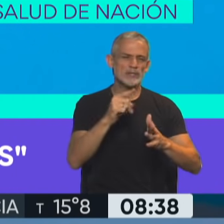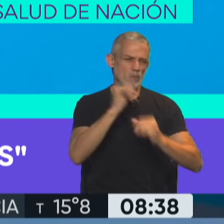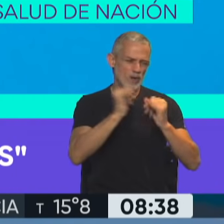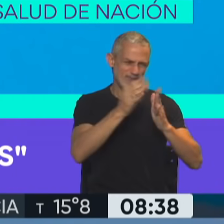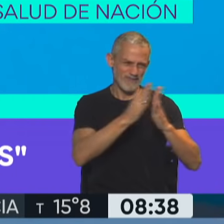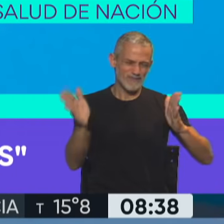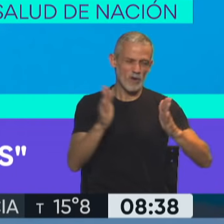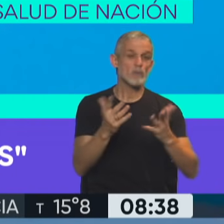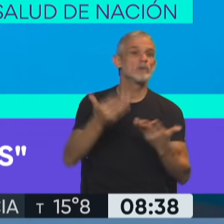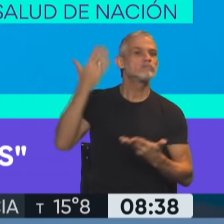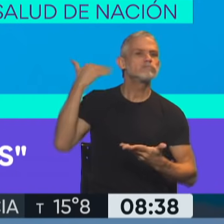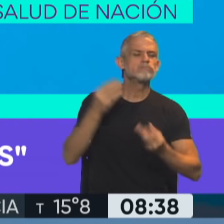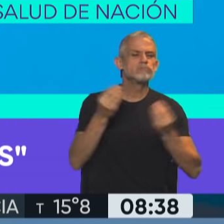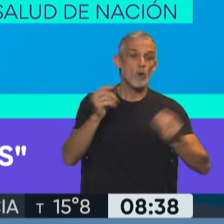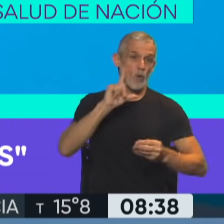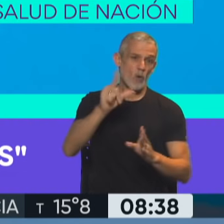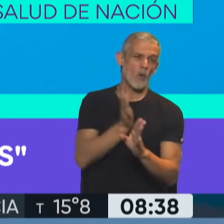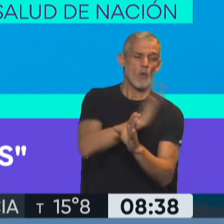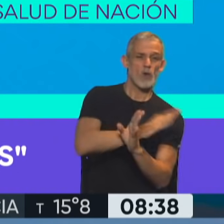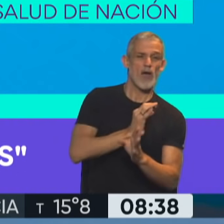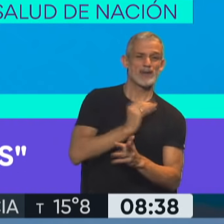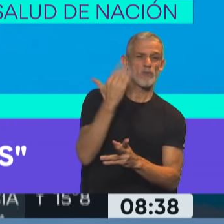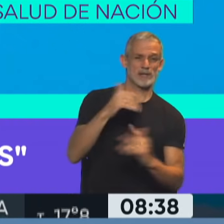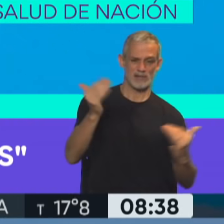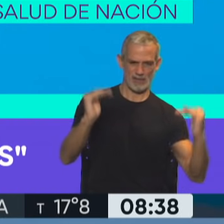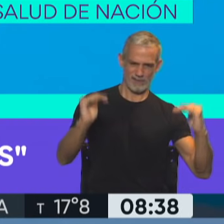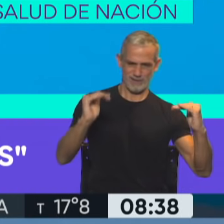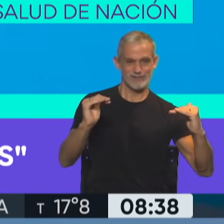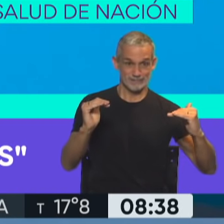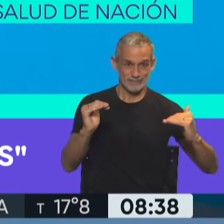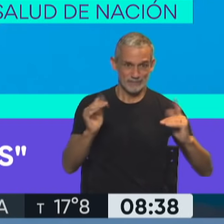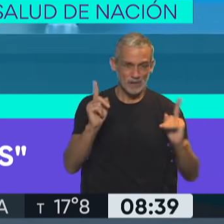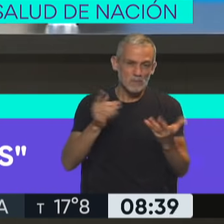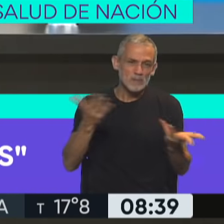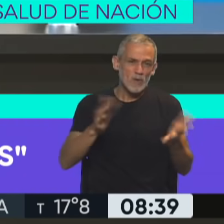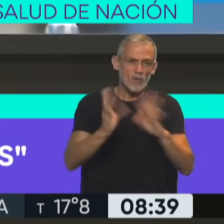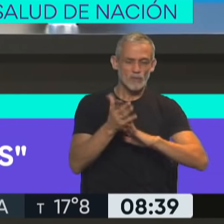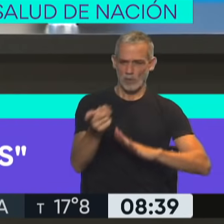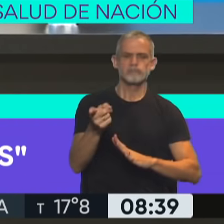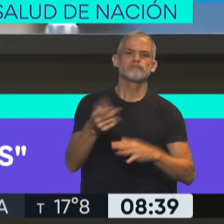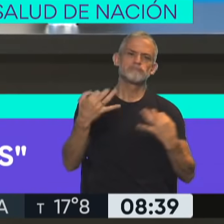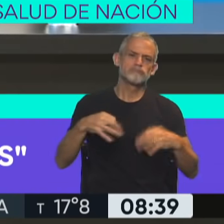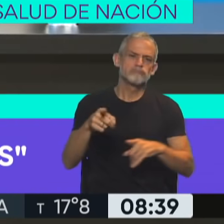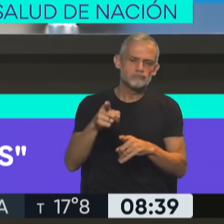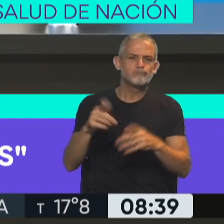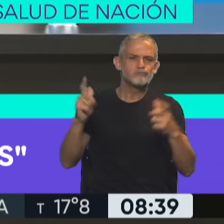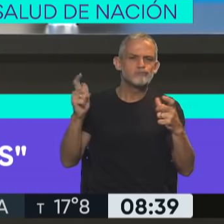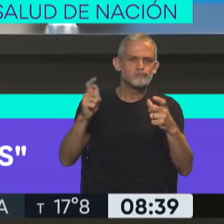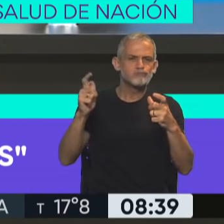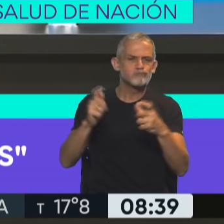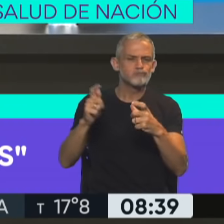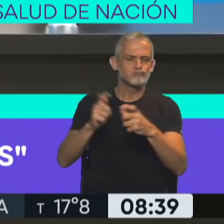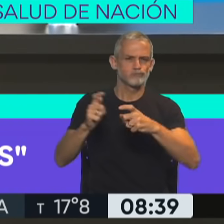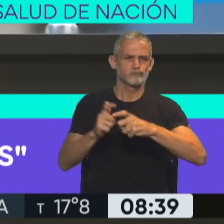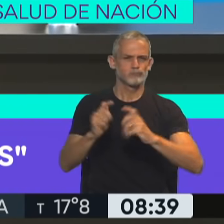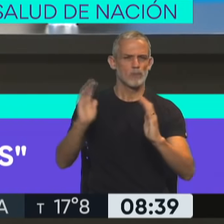esto se remonta a antes de julio del año pasado, así que desde ese punto de vista estamos también con una